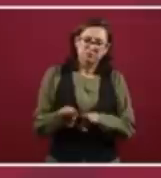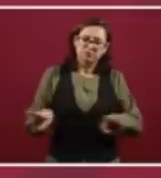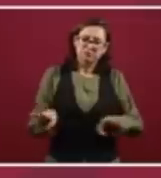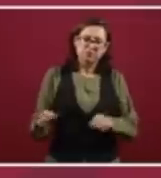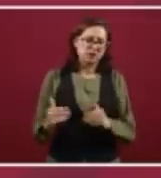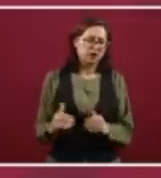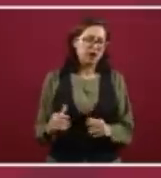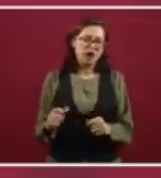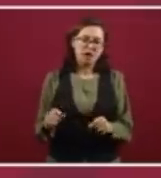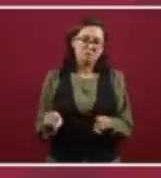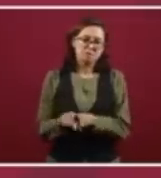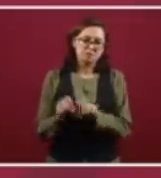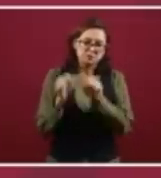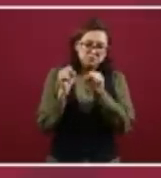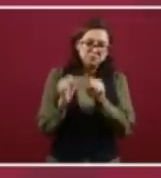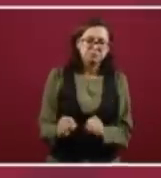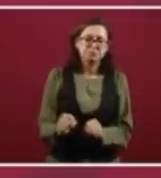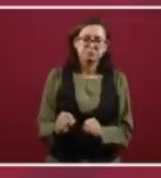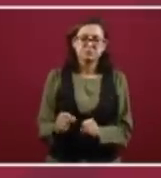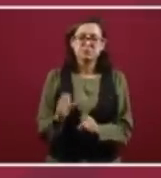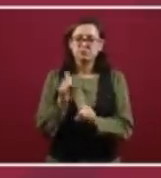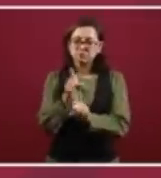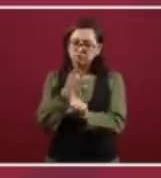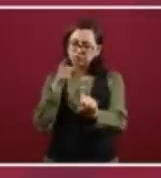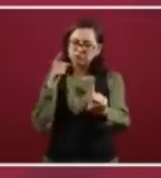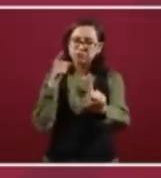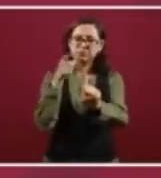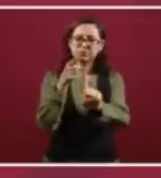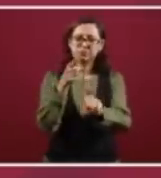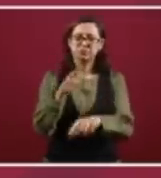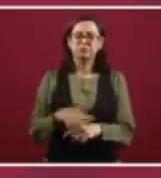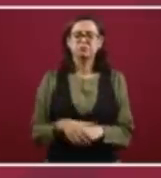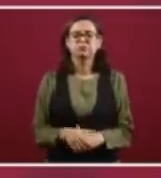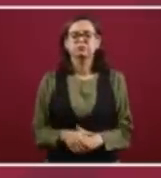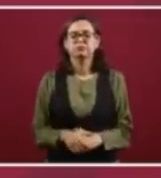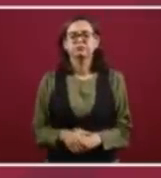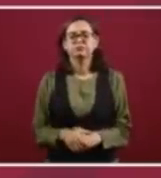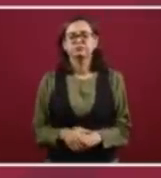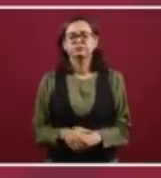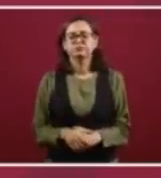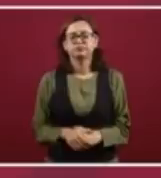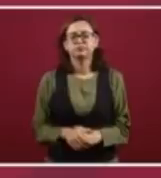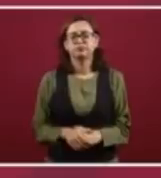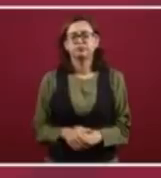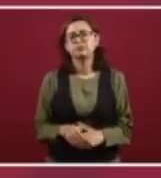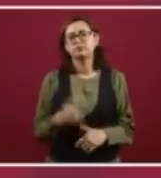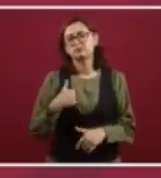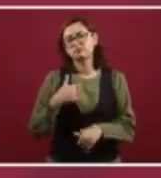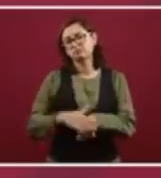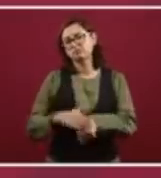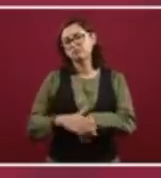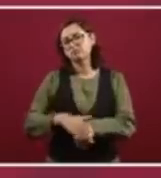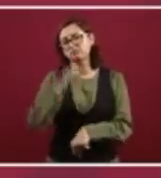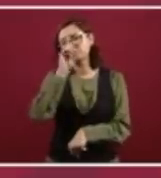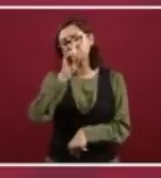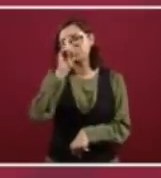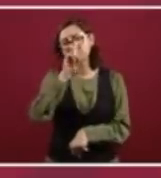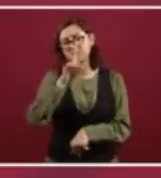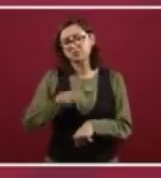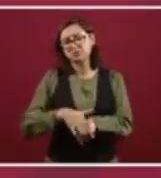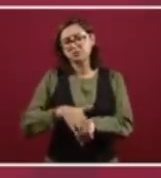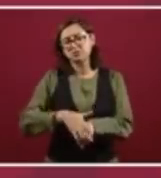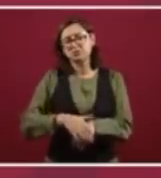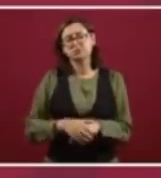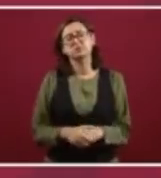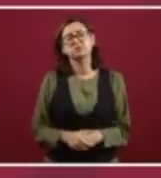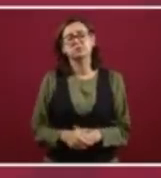que ese es el propósito que tenemos. Entonces, hacer este exhorto, este llamado.